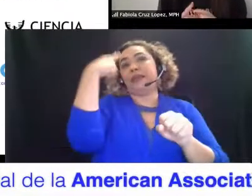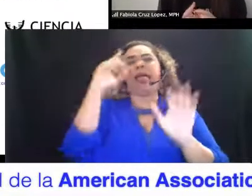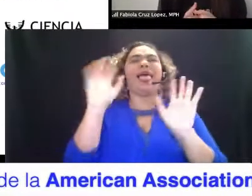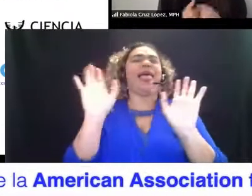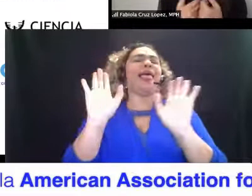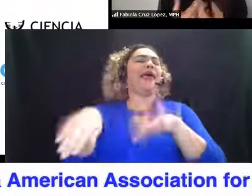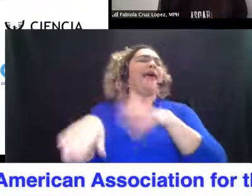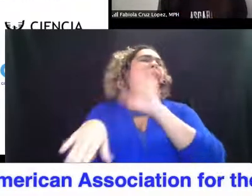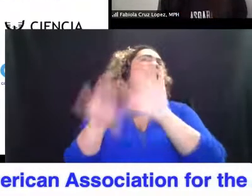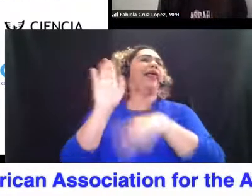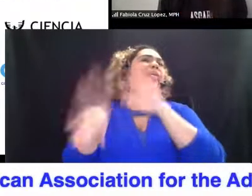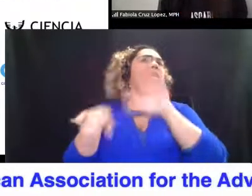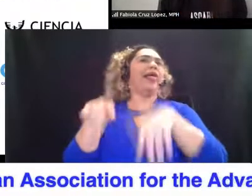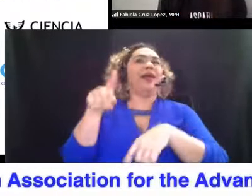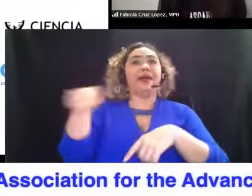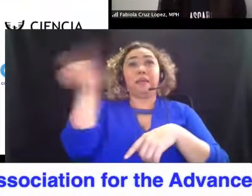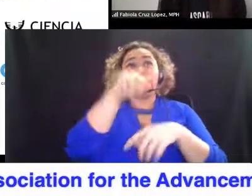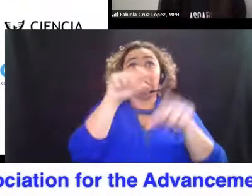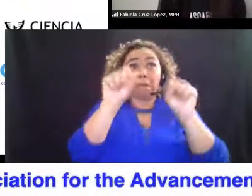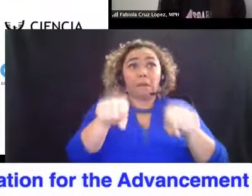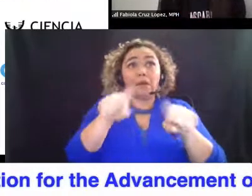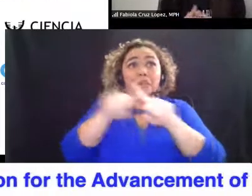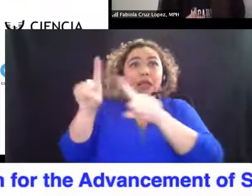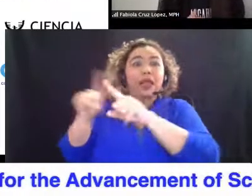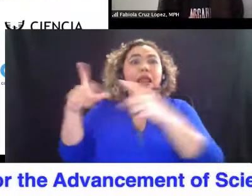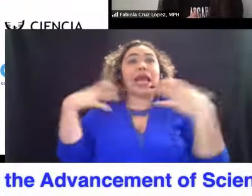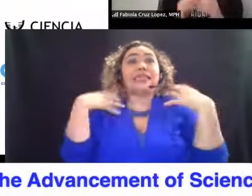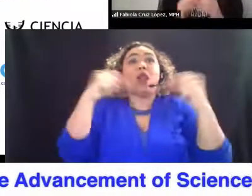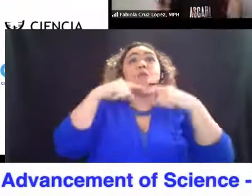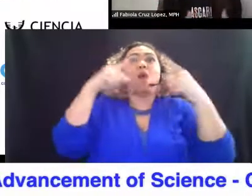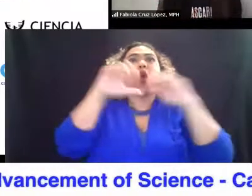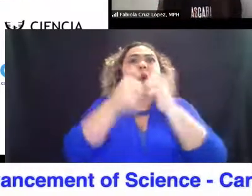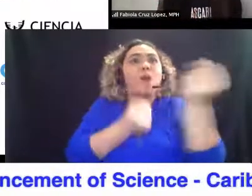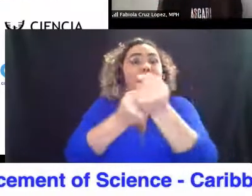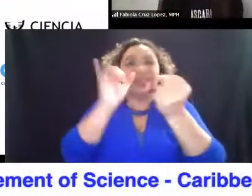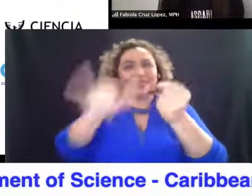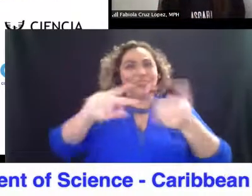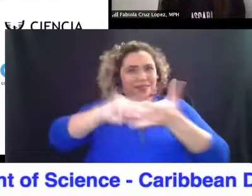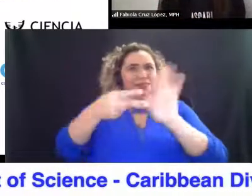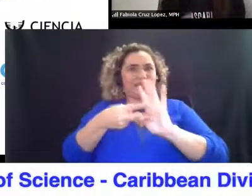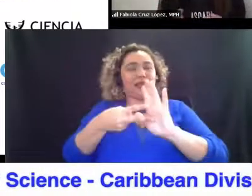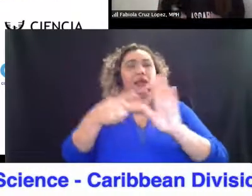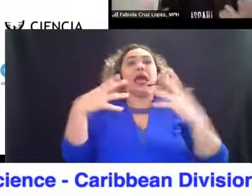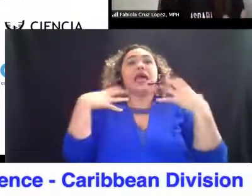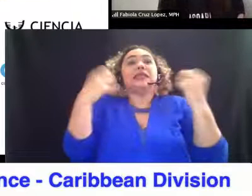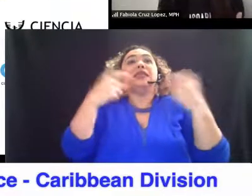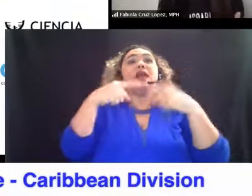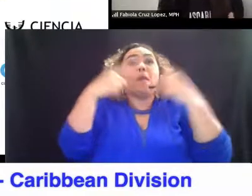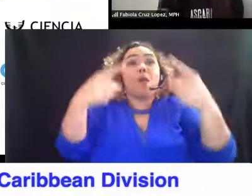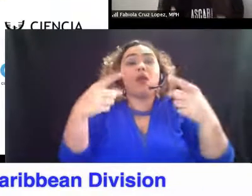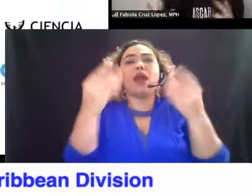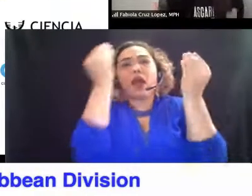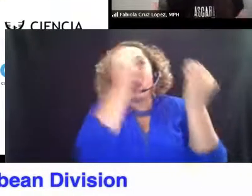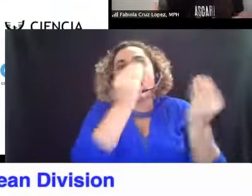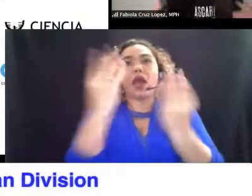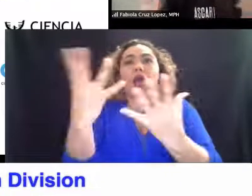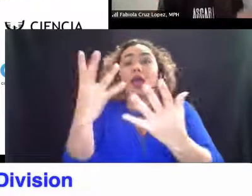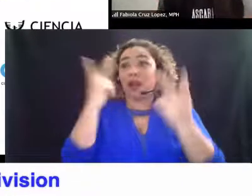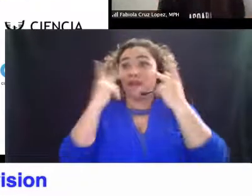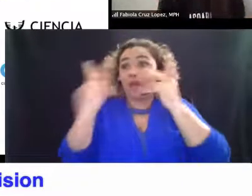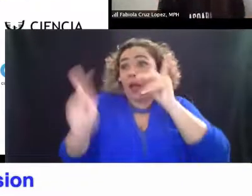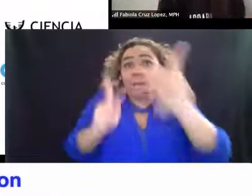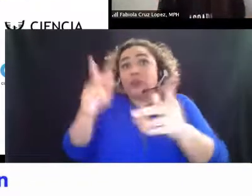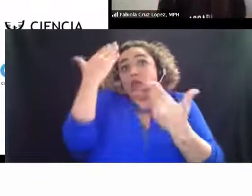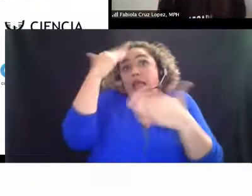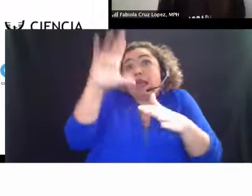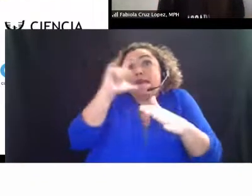el impacto que puedan estar causando. Salud pública, se trata de esto. Salud pública, no vemos las vidas finalmente